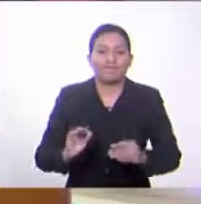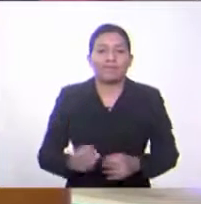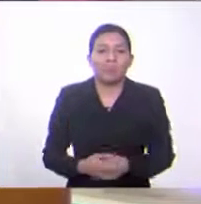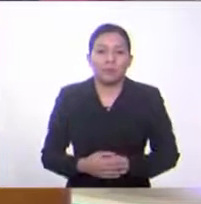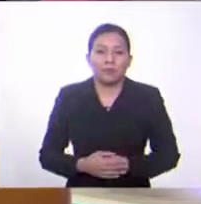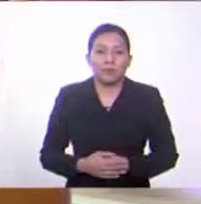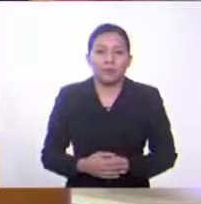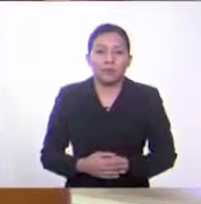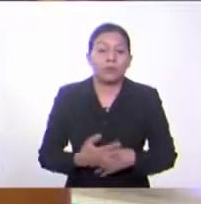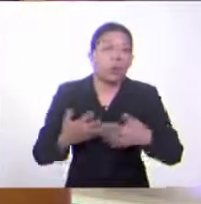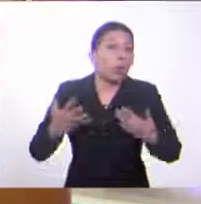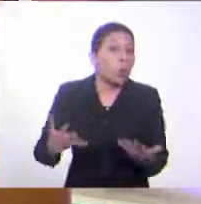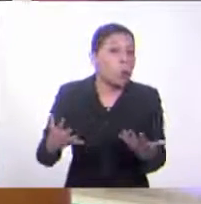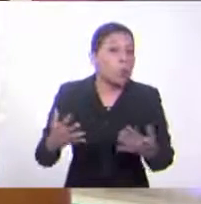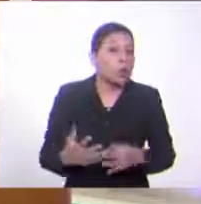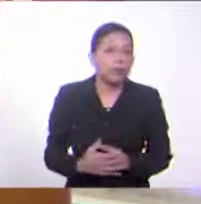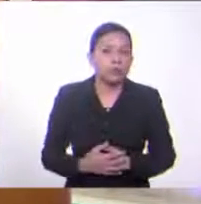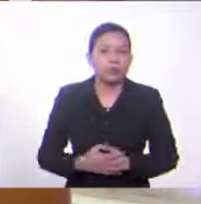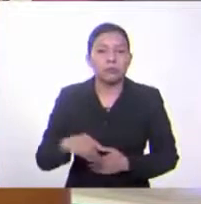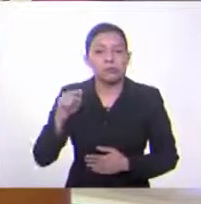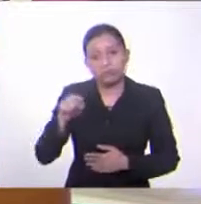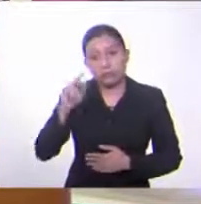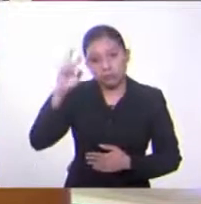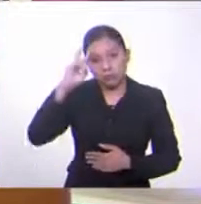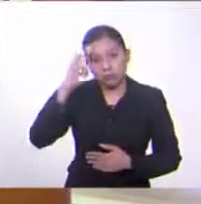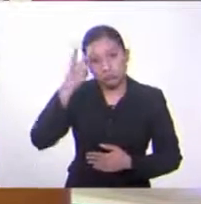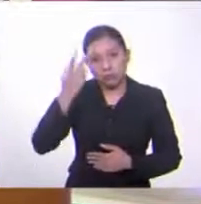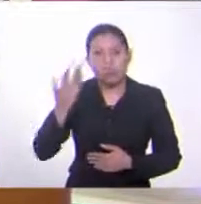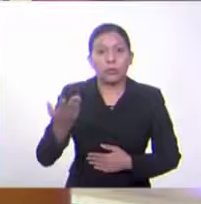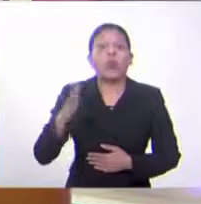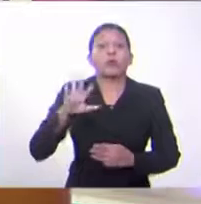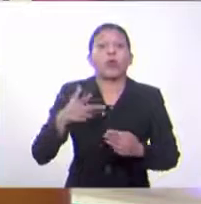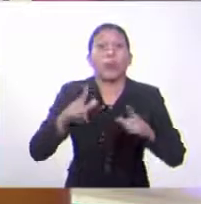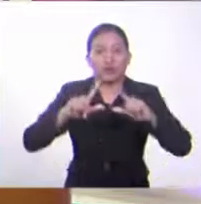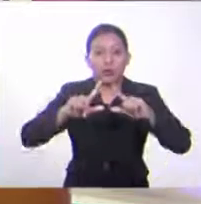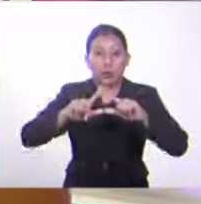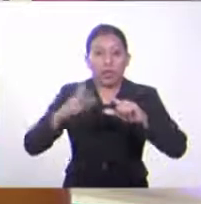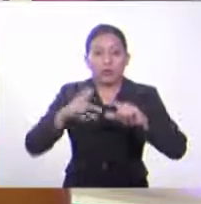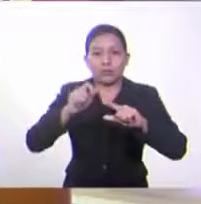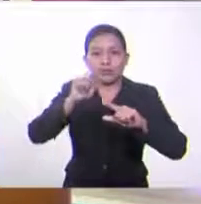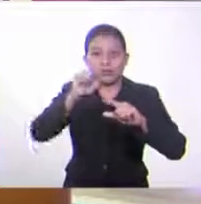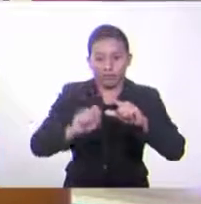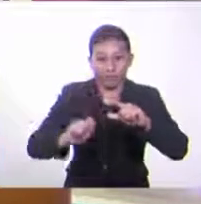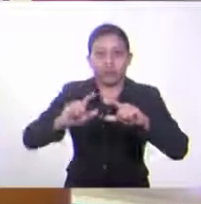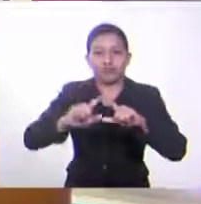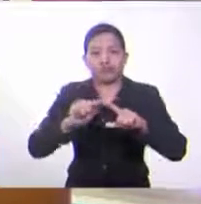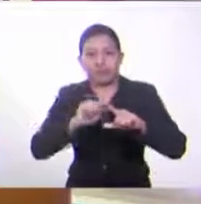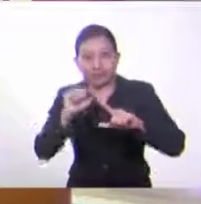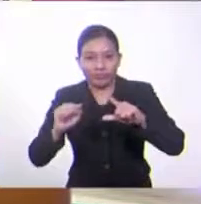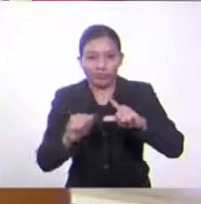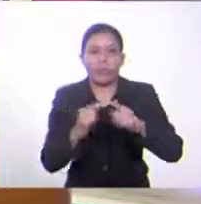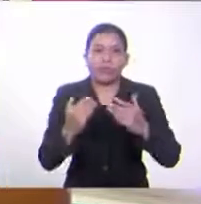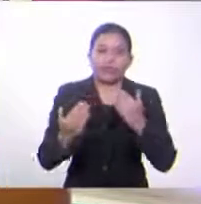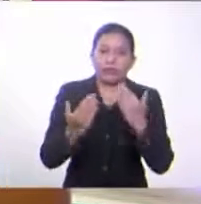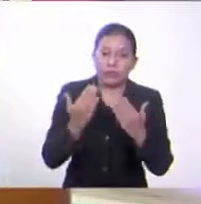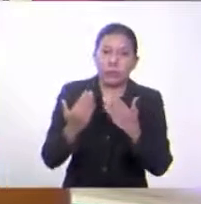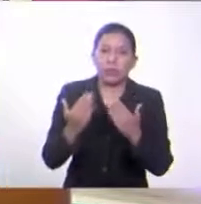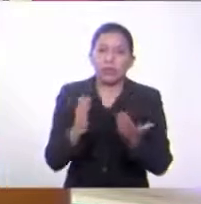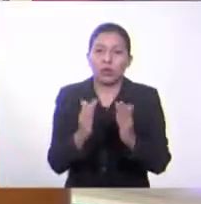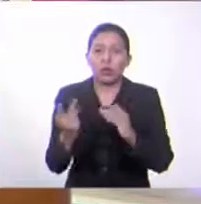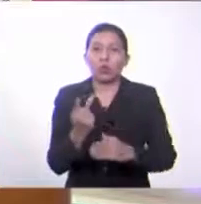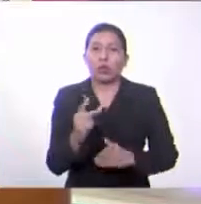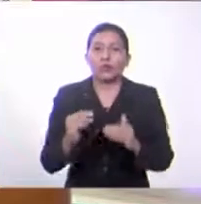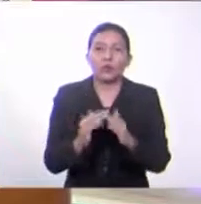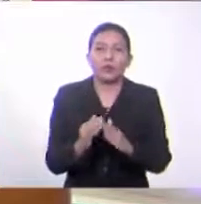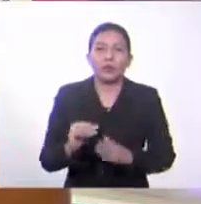o sea que esto queda determinado porque hicimos esta construcción demostramos que los triángulos son congruentes